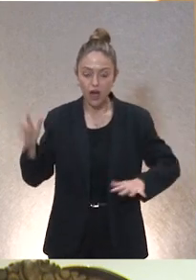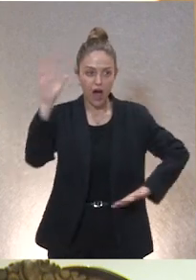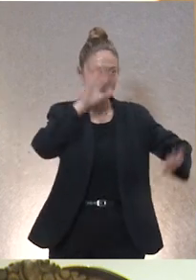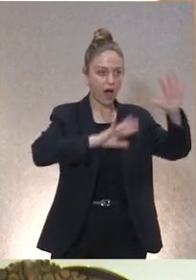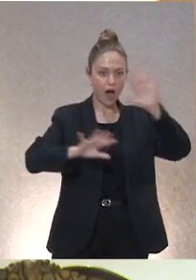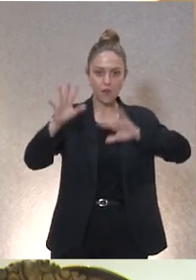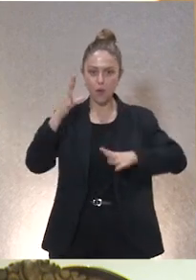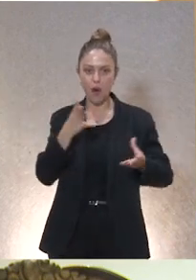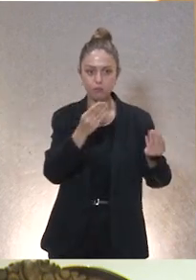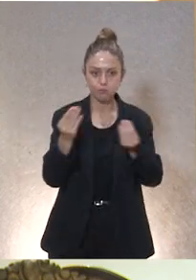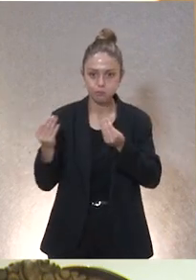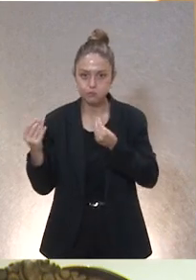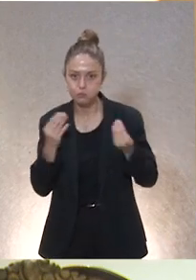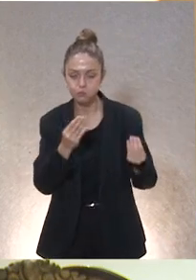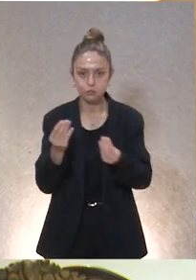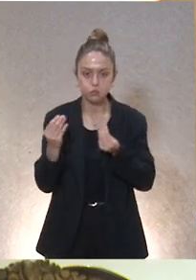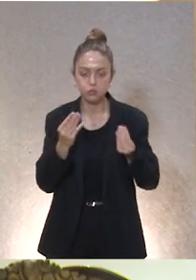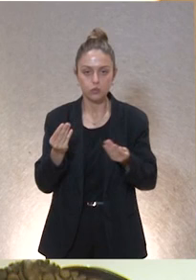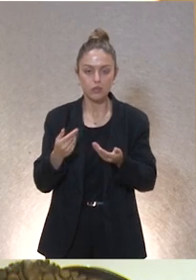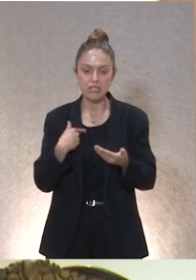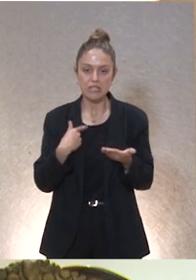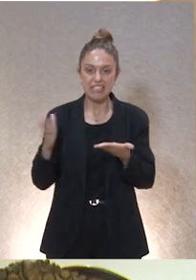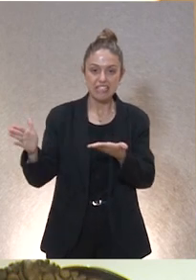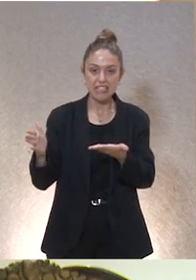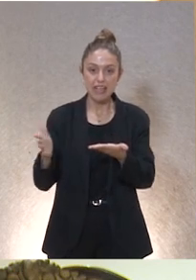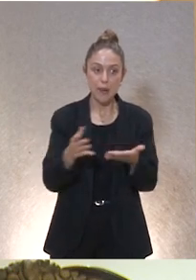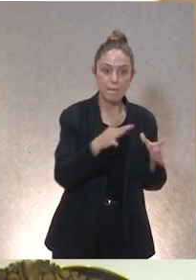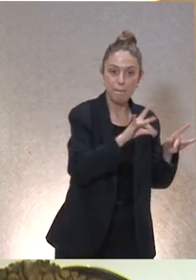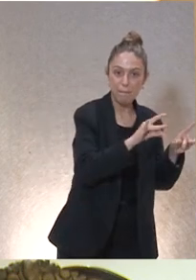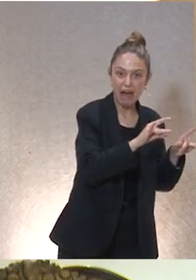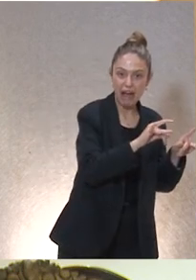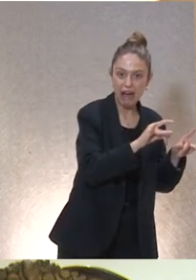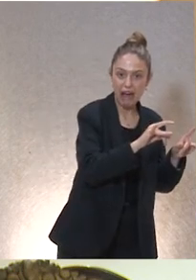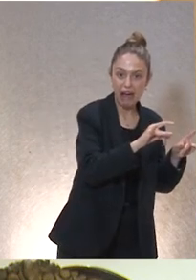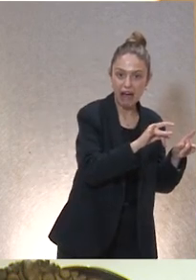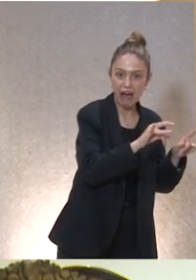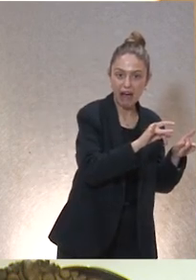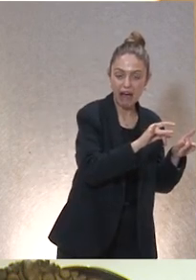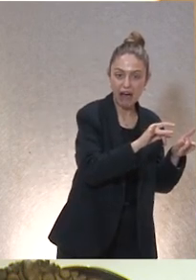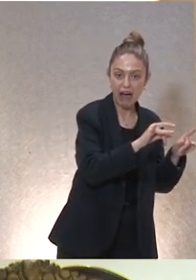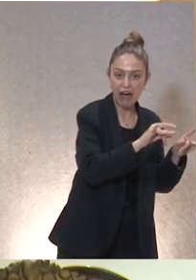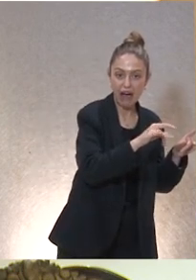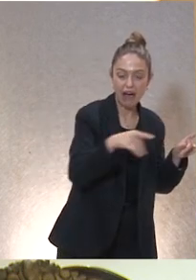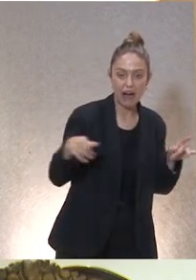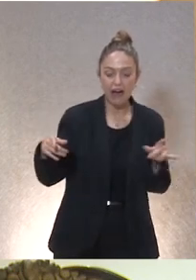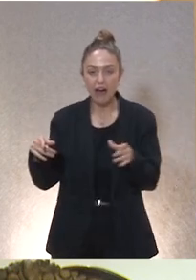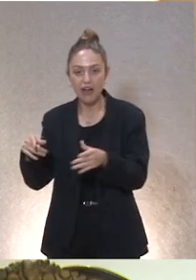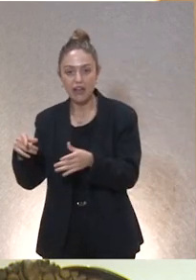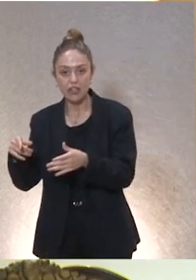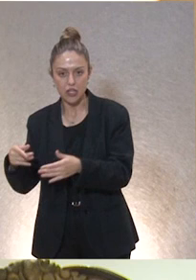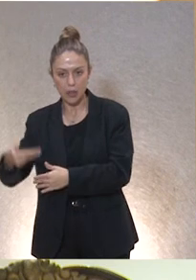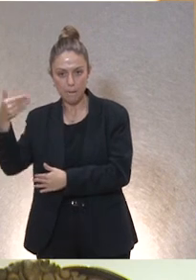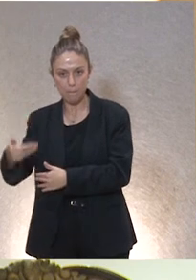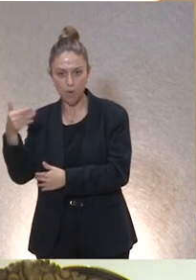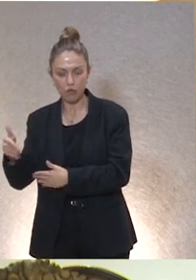desalienta ya que no hay manera de separar la paja del grano de diferenciar las fuentes potables